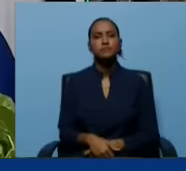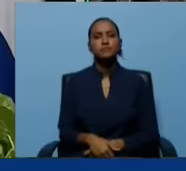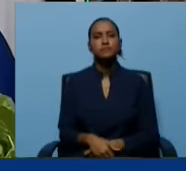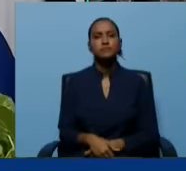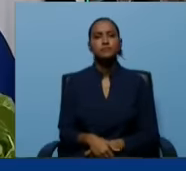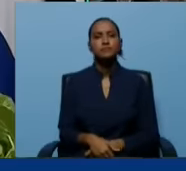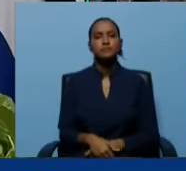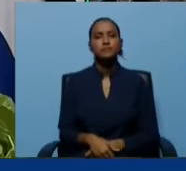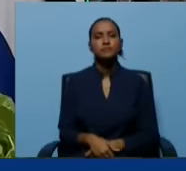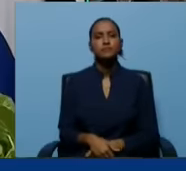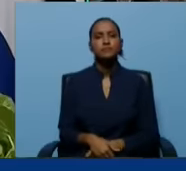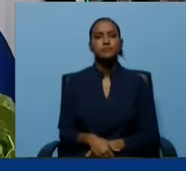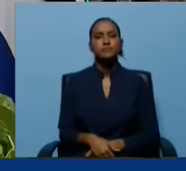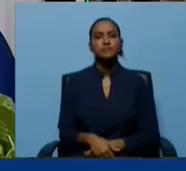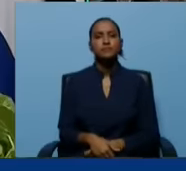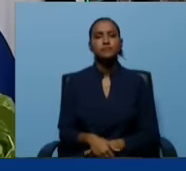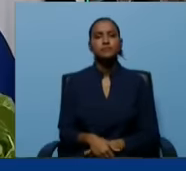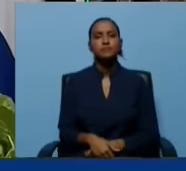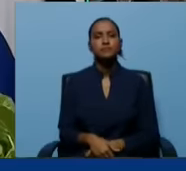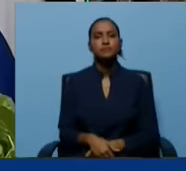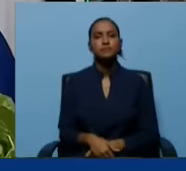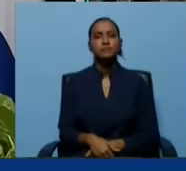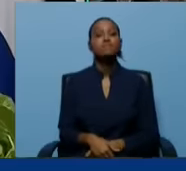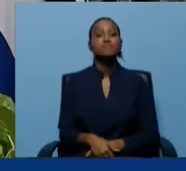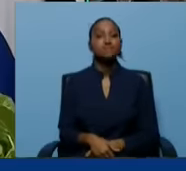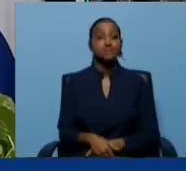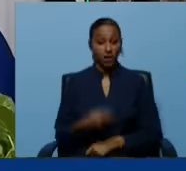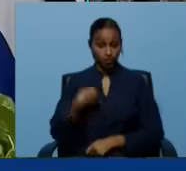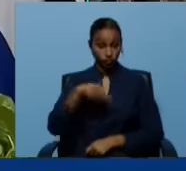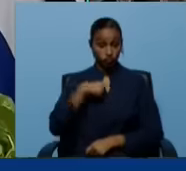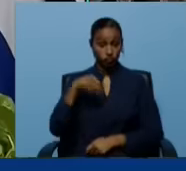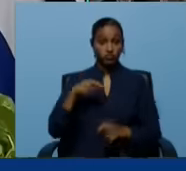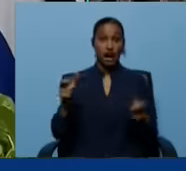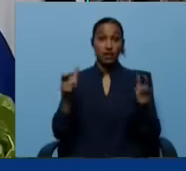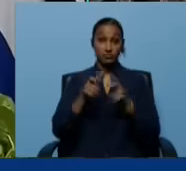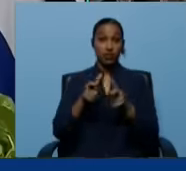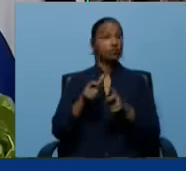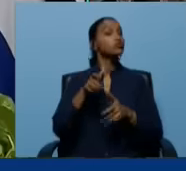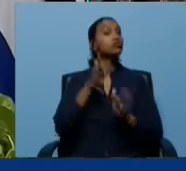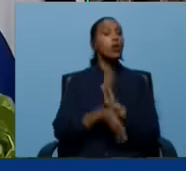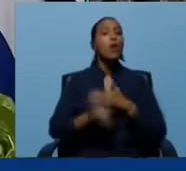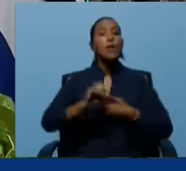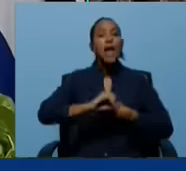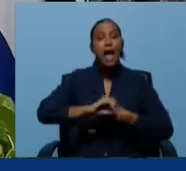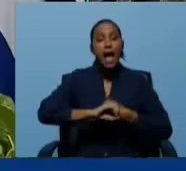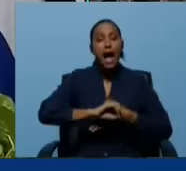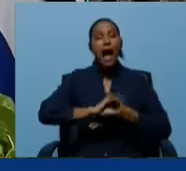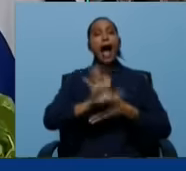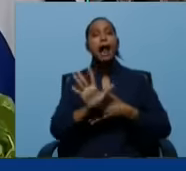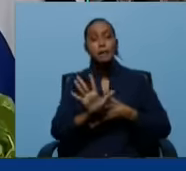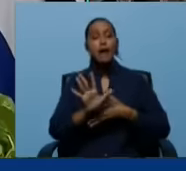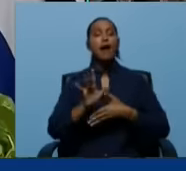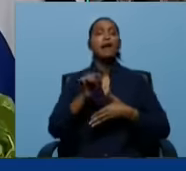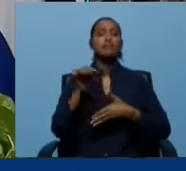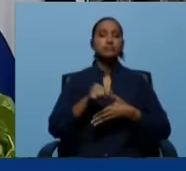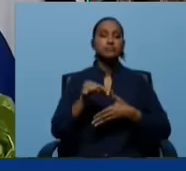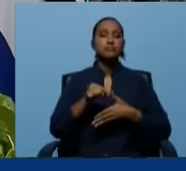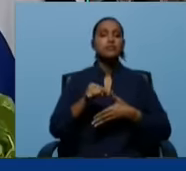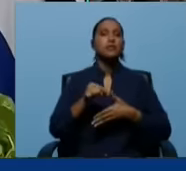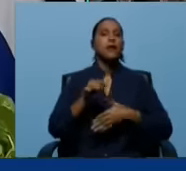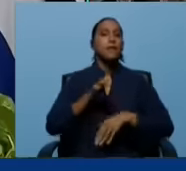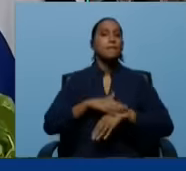incluso dentro del ALBA en ocasiones se vean obligados a tomar posiciones que no son las